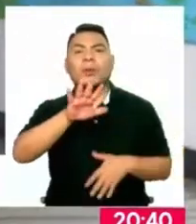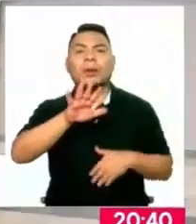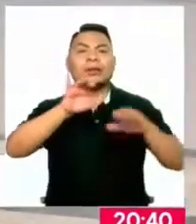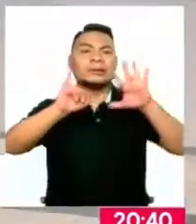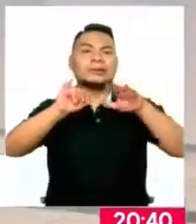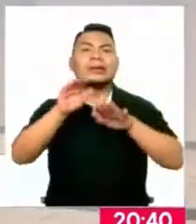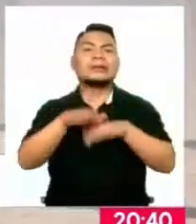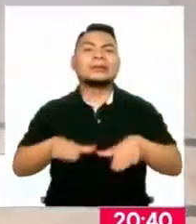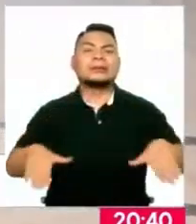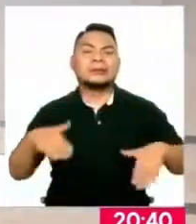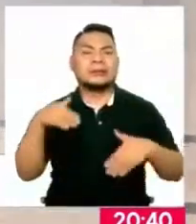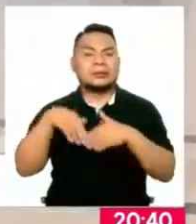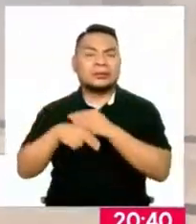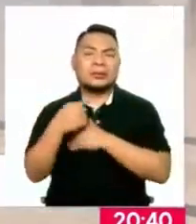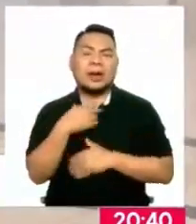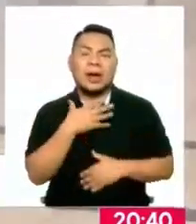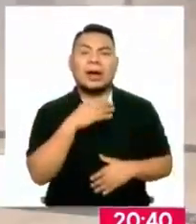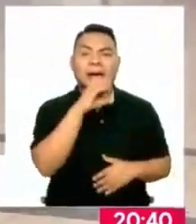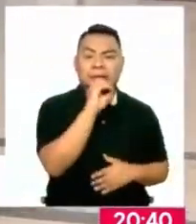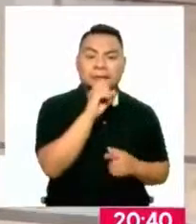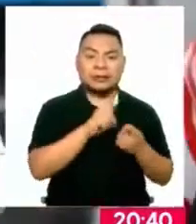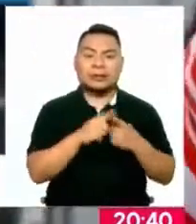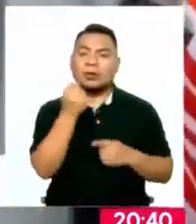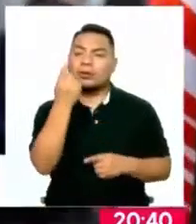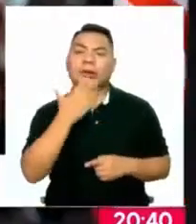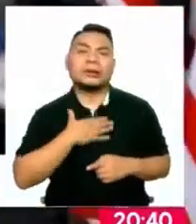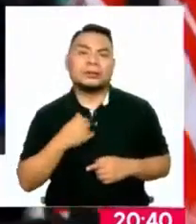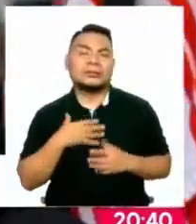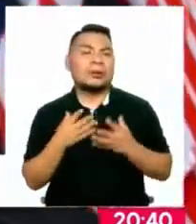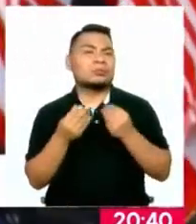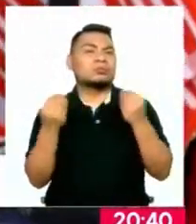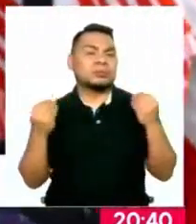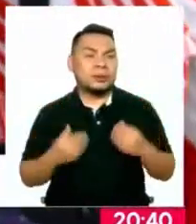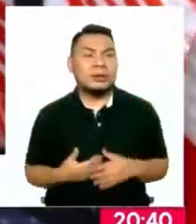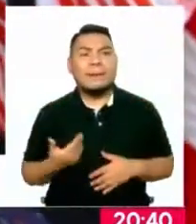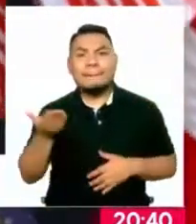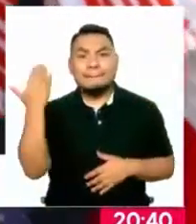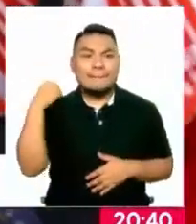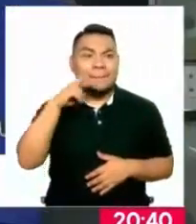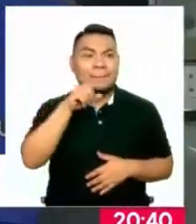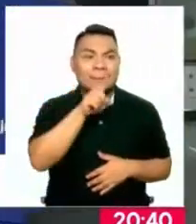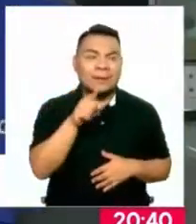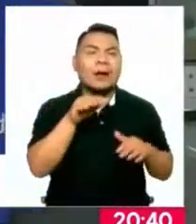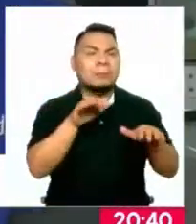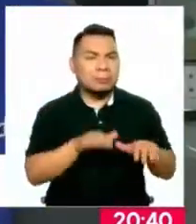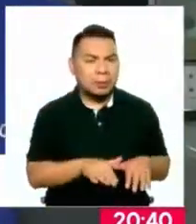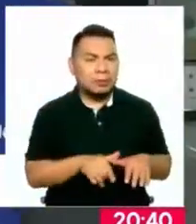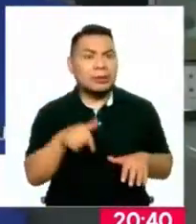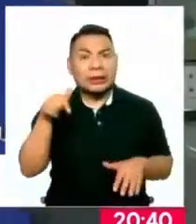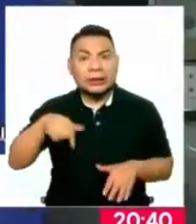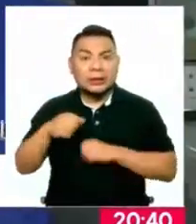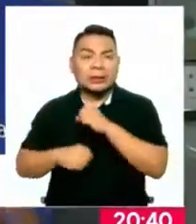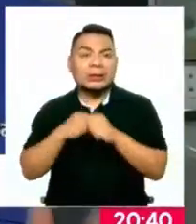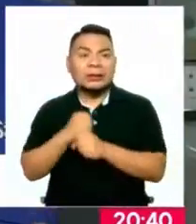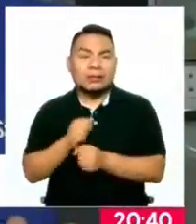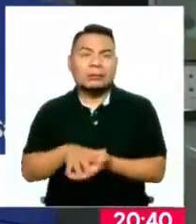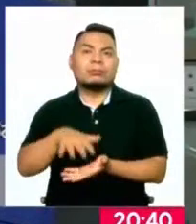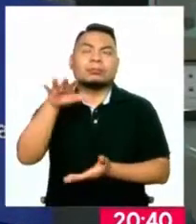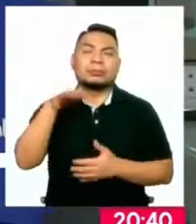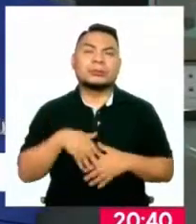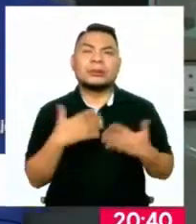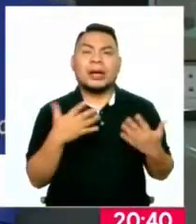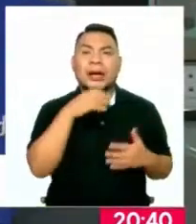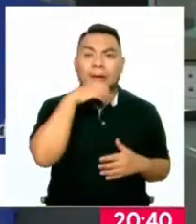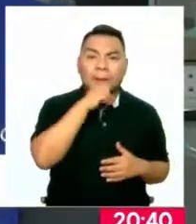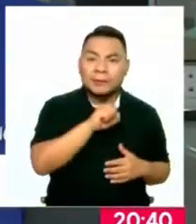niños hospitalizados de 0 a 11 años, un número muy elevado a diferencia del 2021. Comparando diciembre con